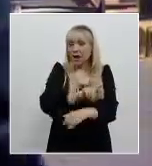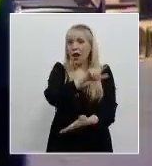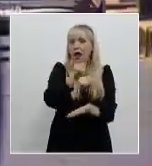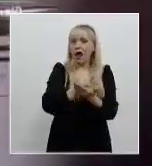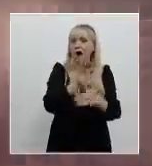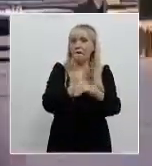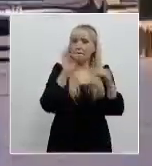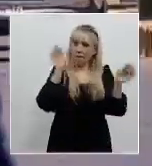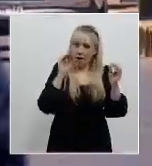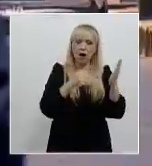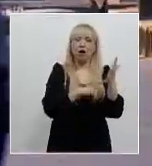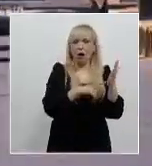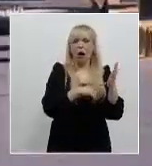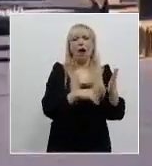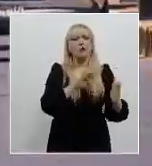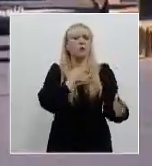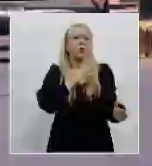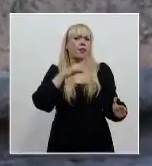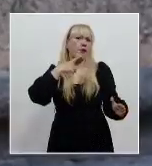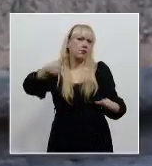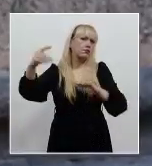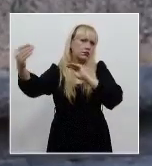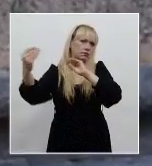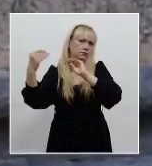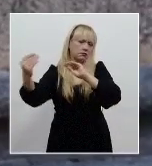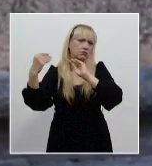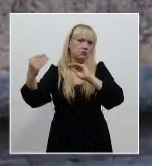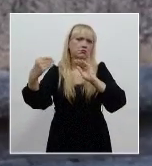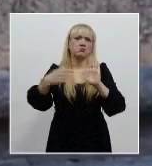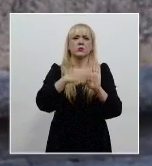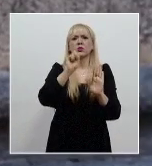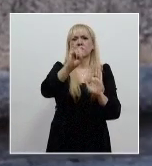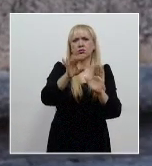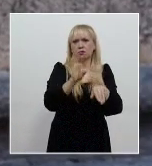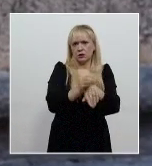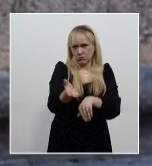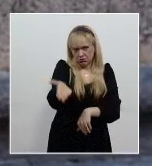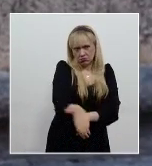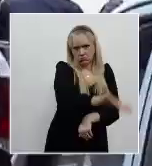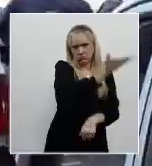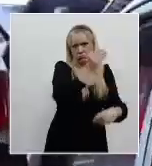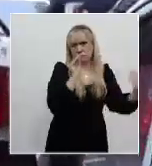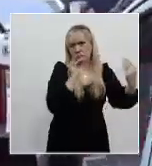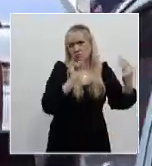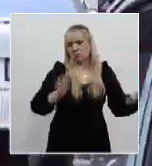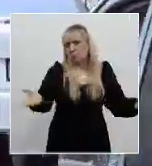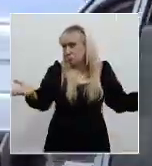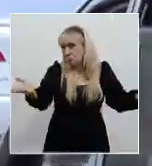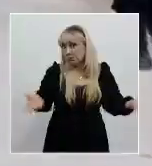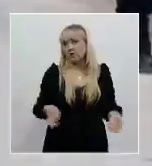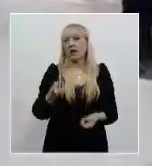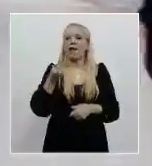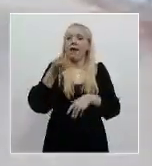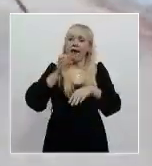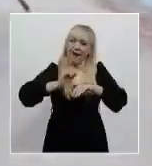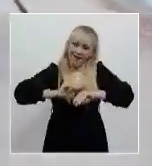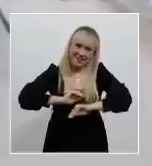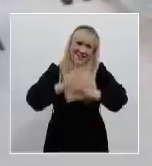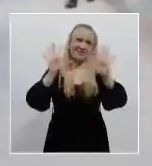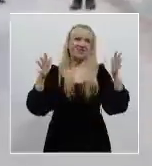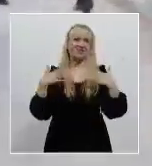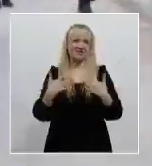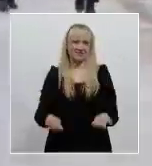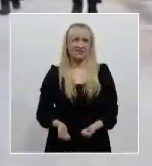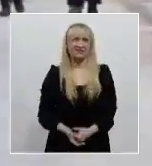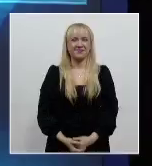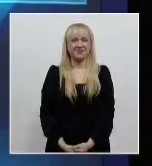amparo, pues se trata de un acto que tiene lugar dentro del procedimiento penal. Para el canal del Poder Judicial de la Federación, Mario